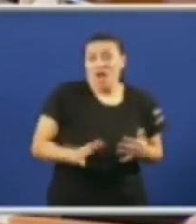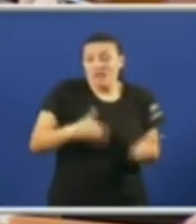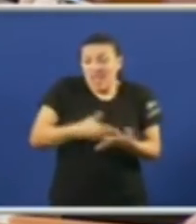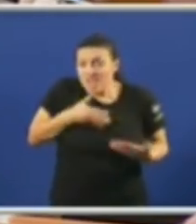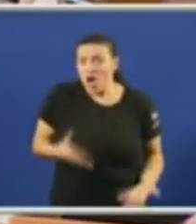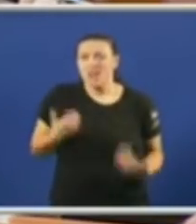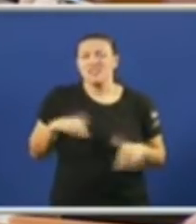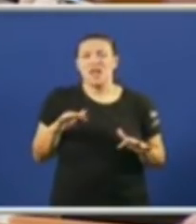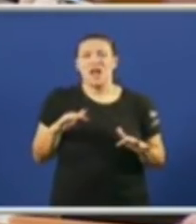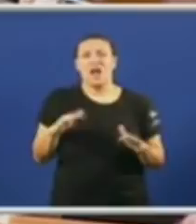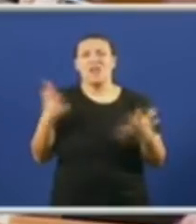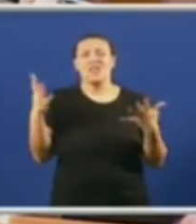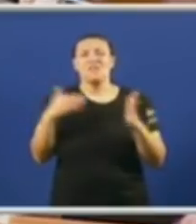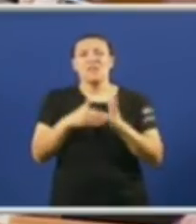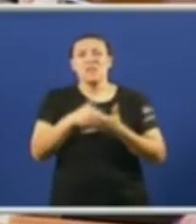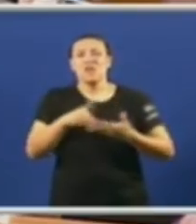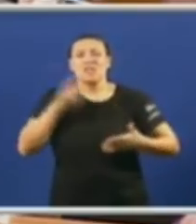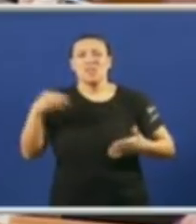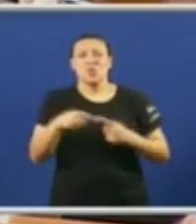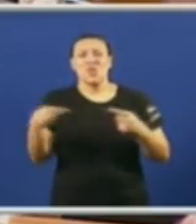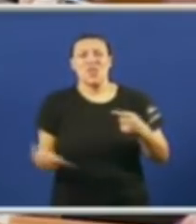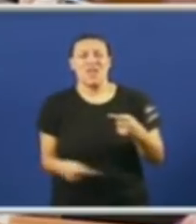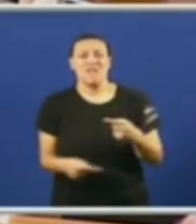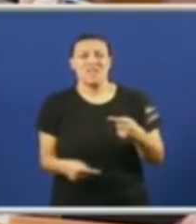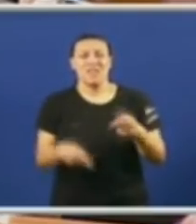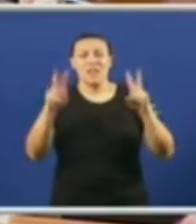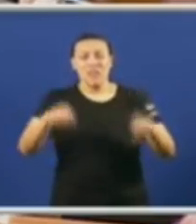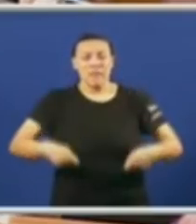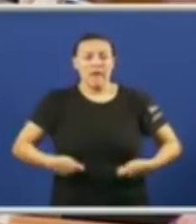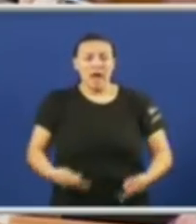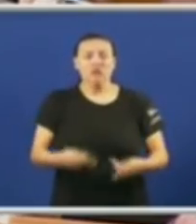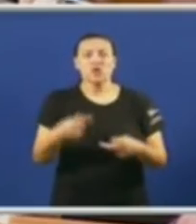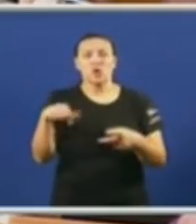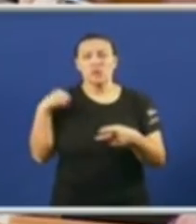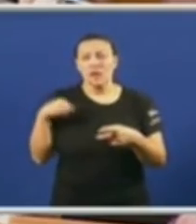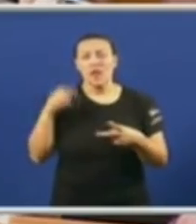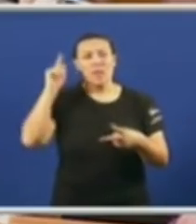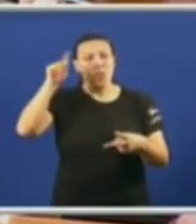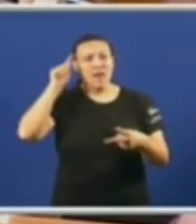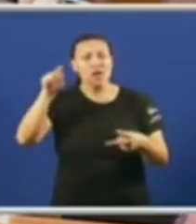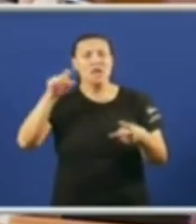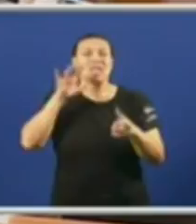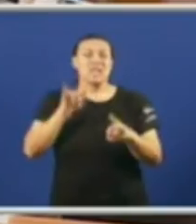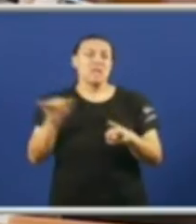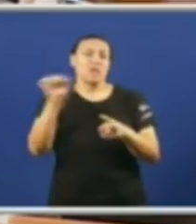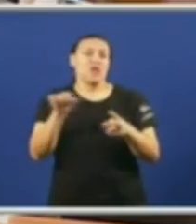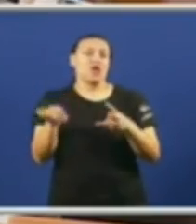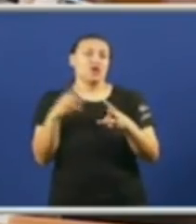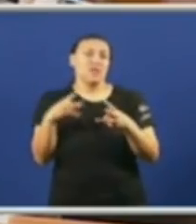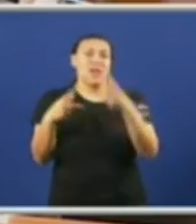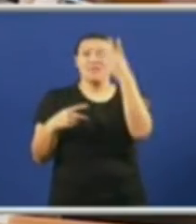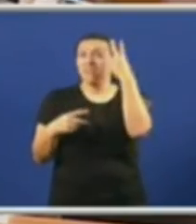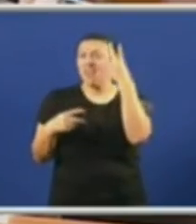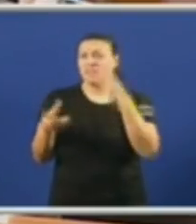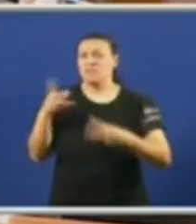de máis de 10.000 millóns de euros no financiamento da sanidade, da educación e da protección social. E o problema